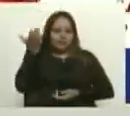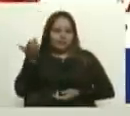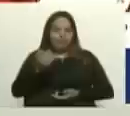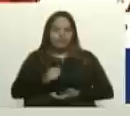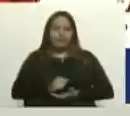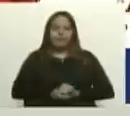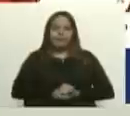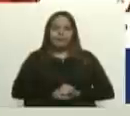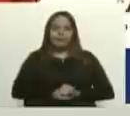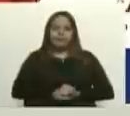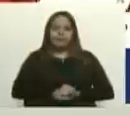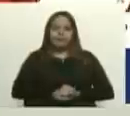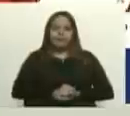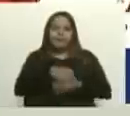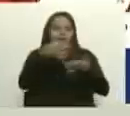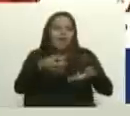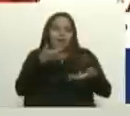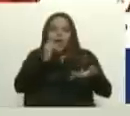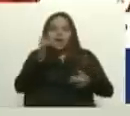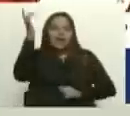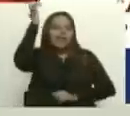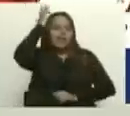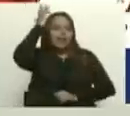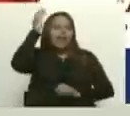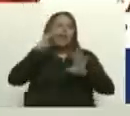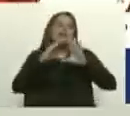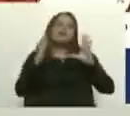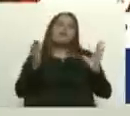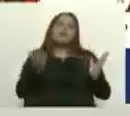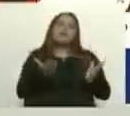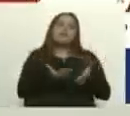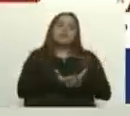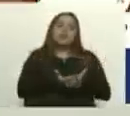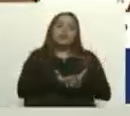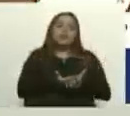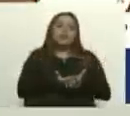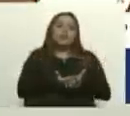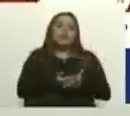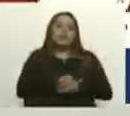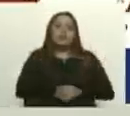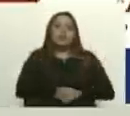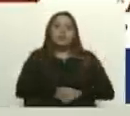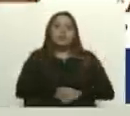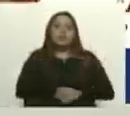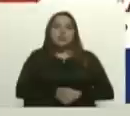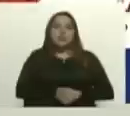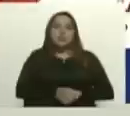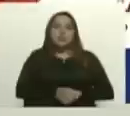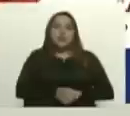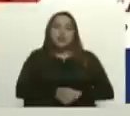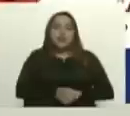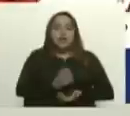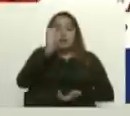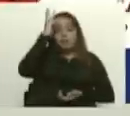Son los filibusteros del mundo. El presidente habla así de otro